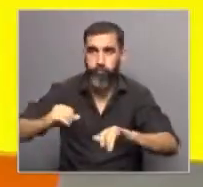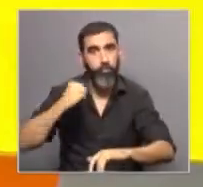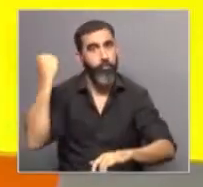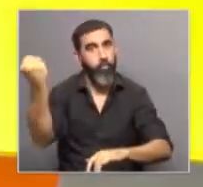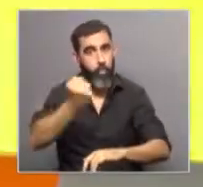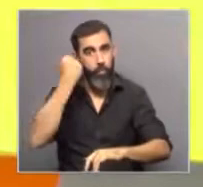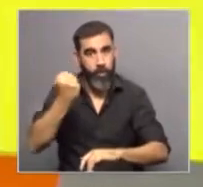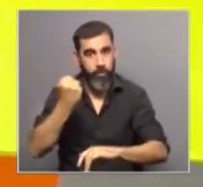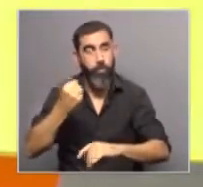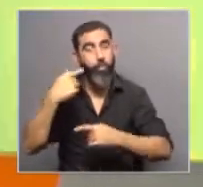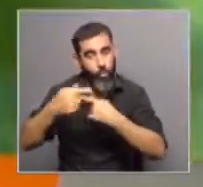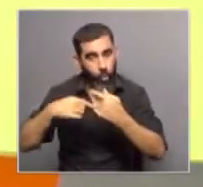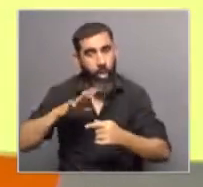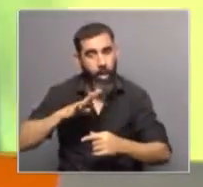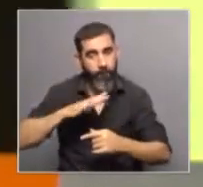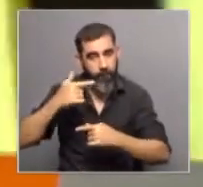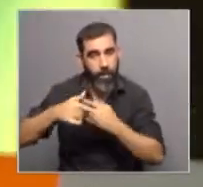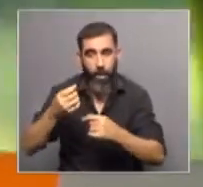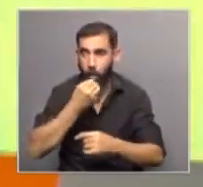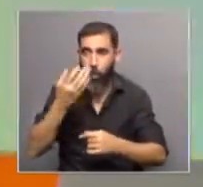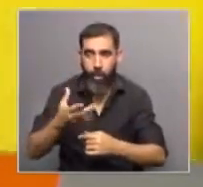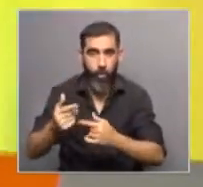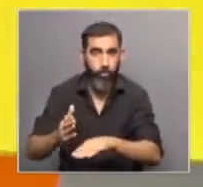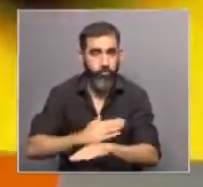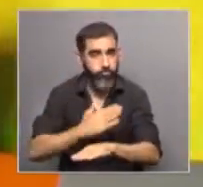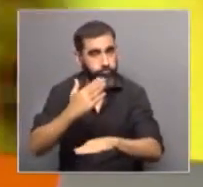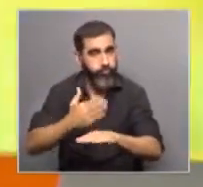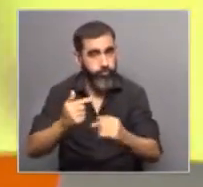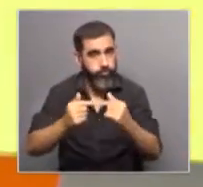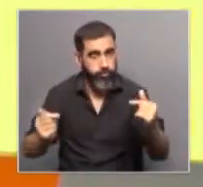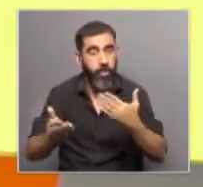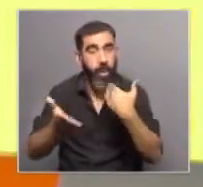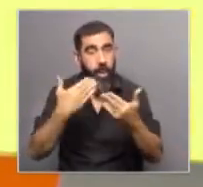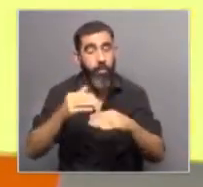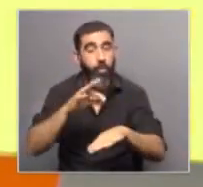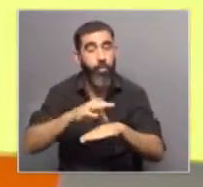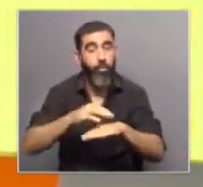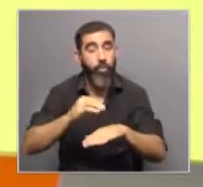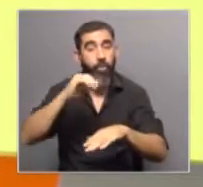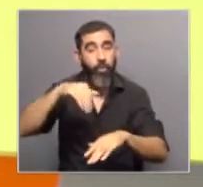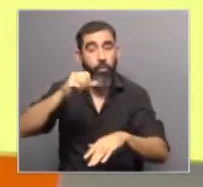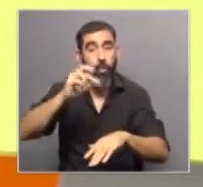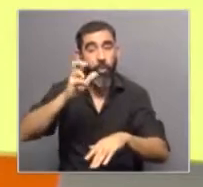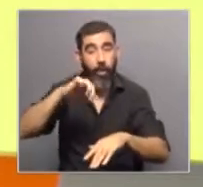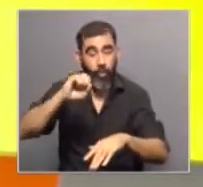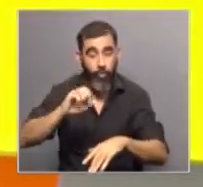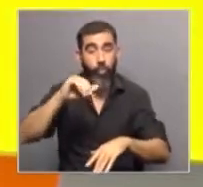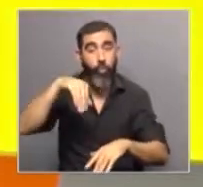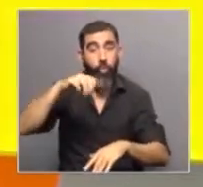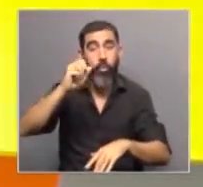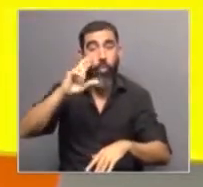importantes y que todavía le siguen trayendo excelentes consecuencias, ¿no? Bueno, hablamos con la doctora Pilar Moreno y Gonzalo Moratorio,